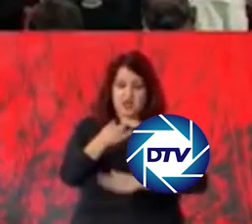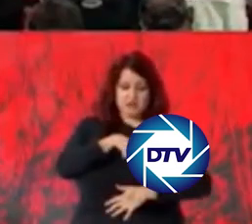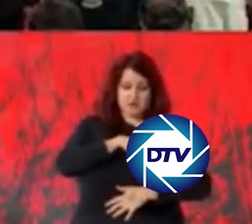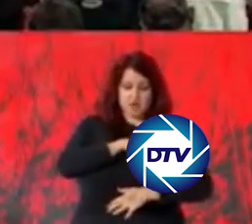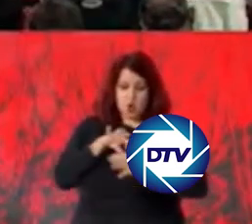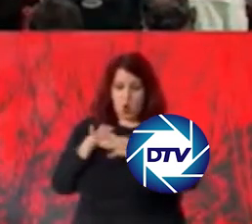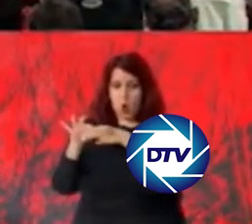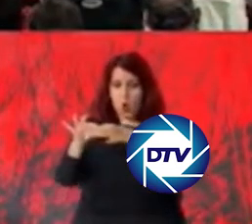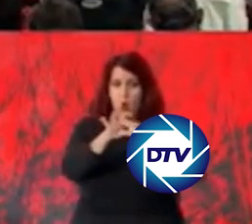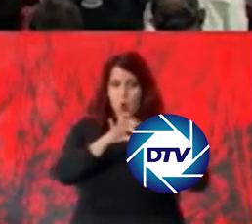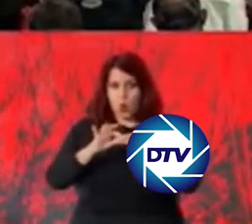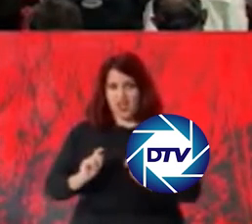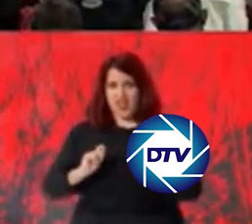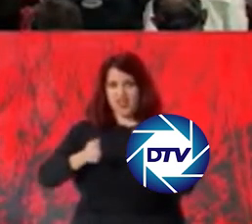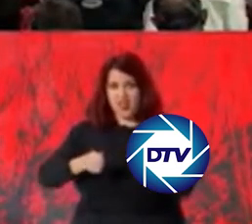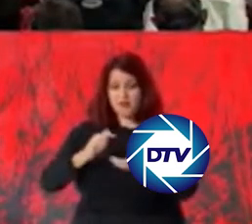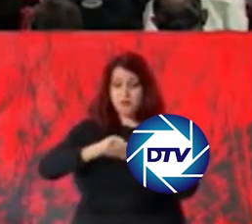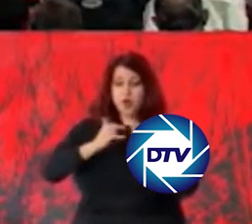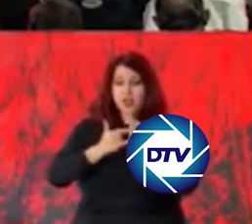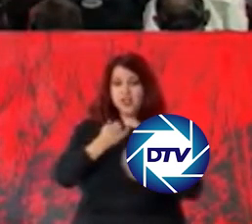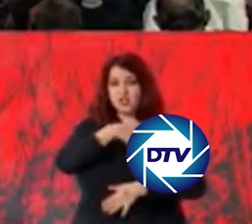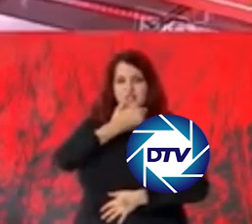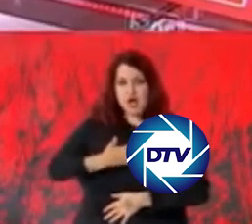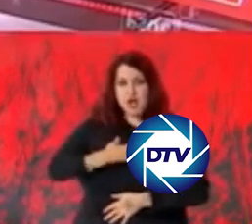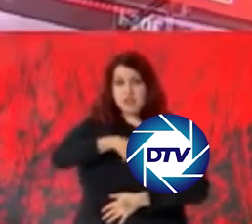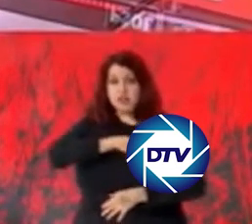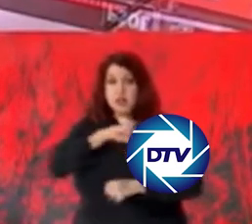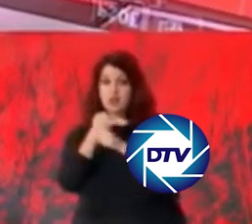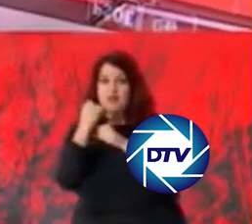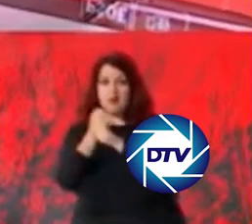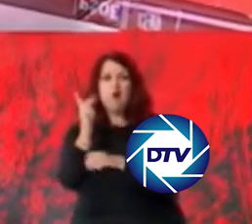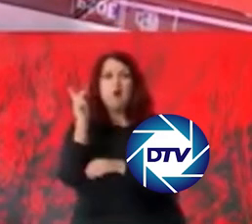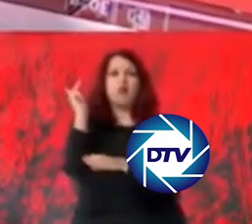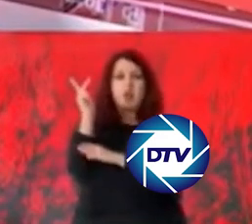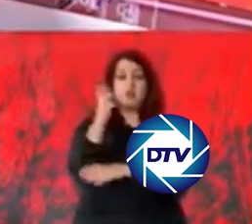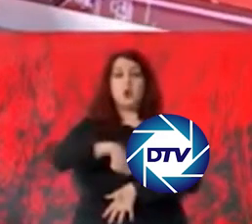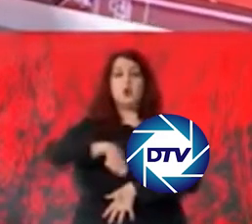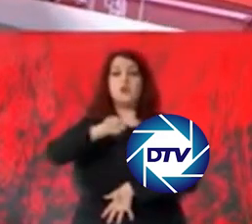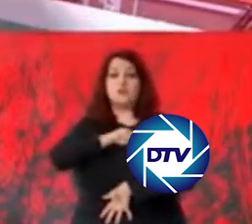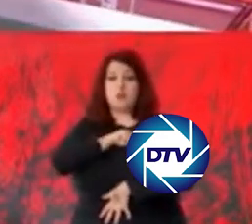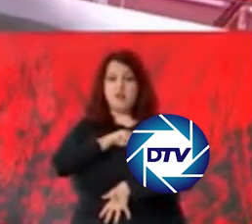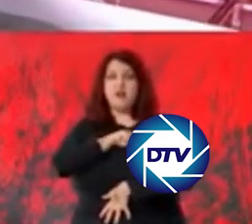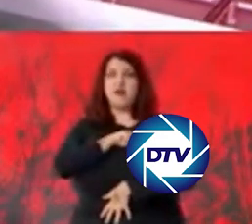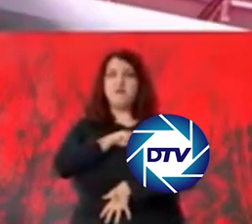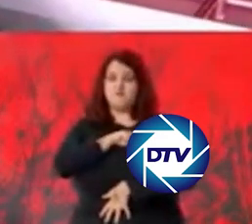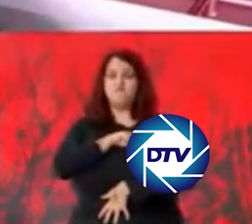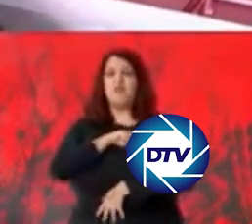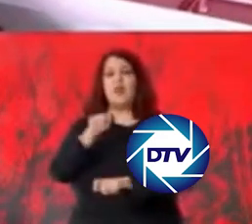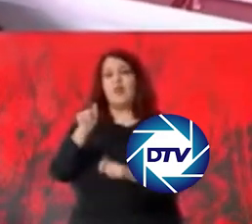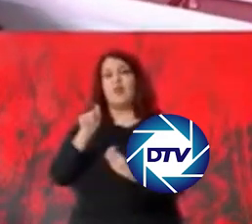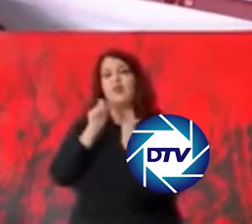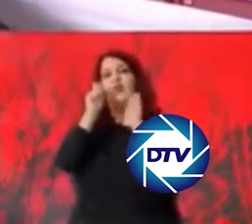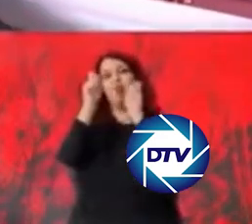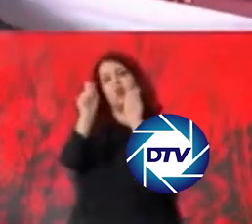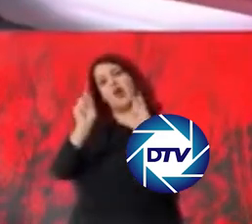mantuvieron encerrados a la familia Franco en el templo durante un rato, que querían salir, ese vídeo se hizo famoso, y todo ello se